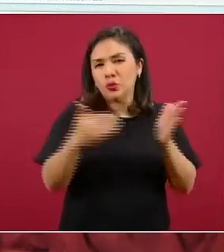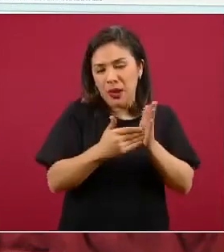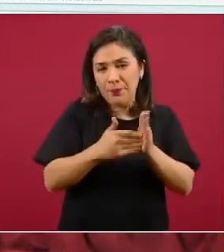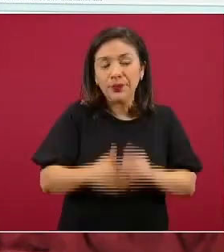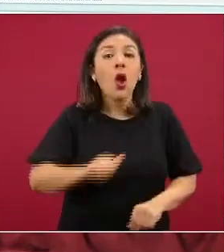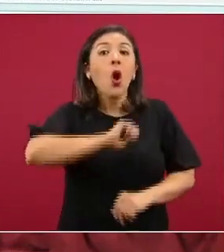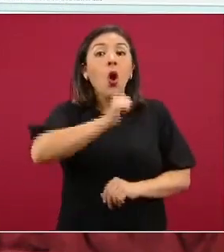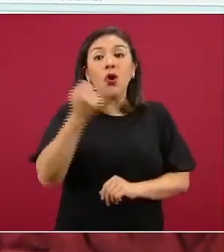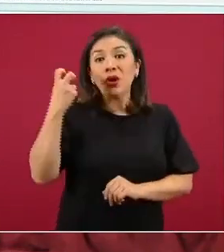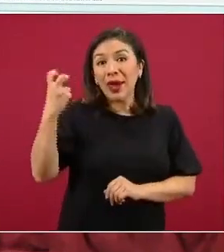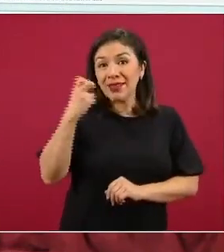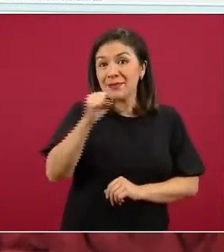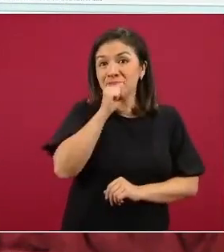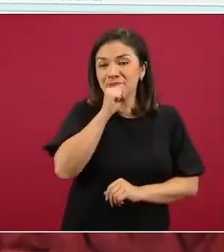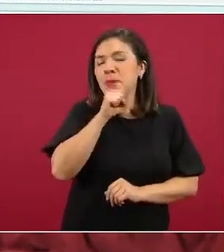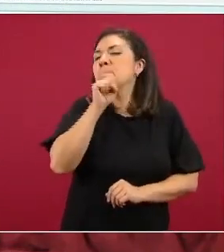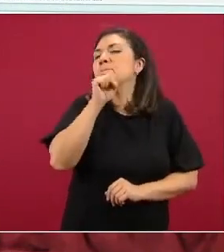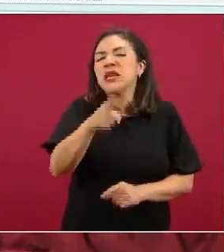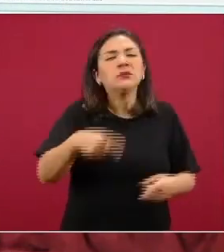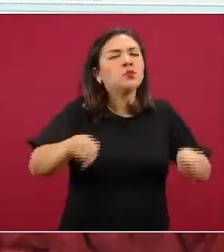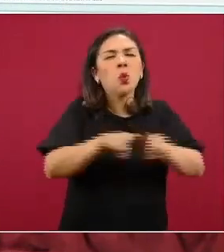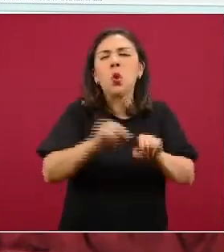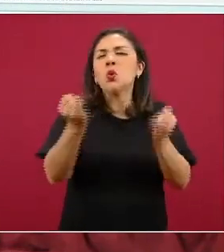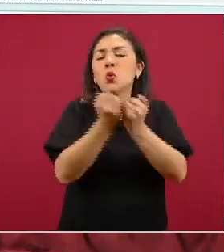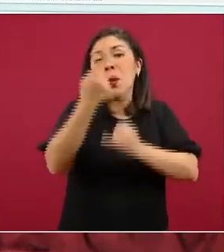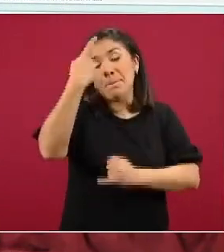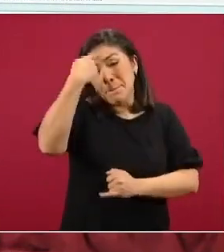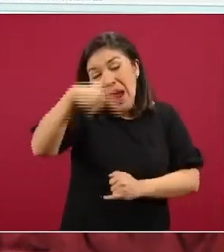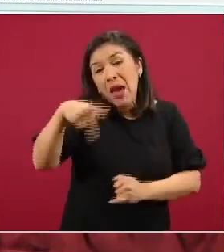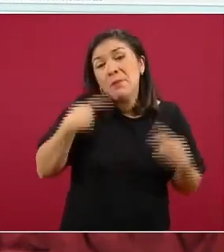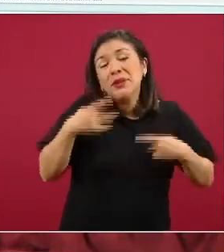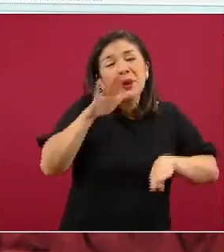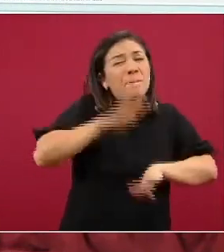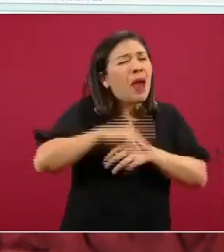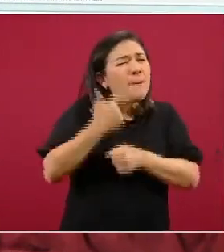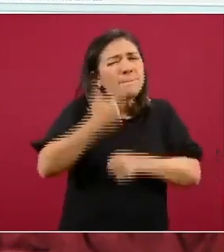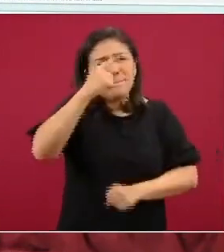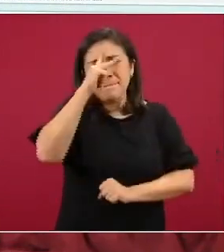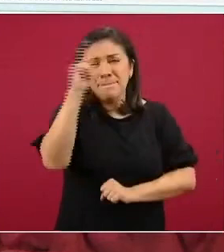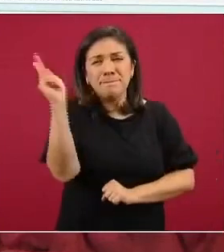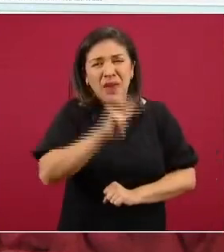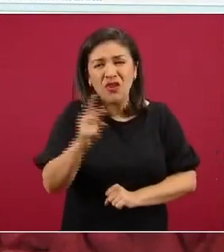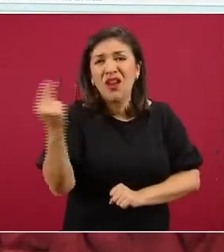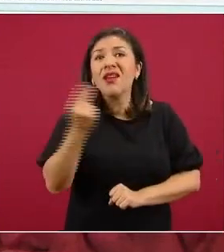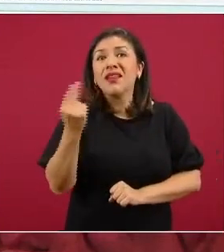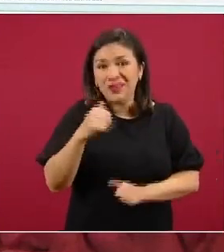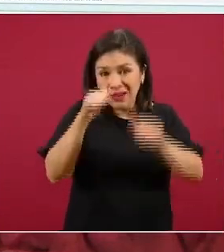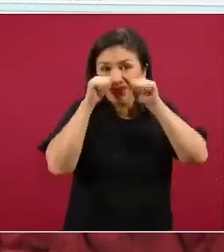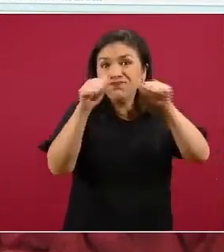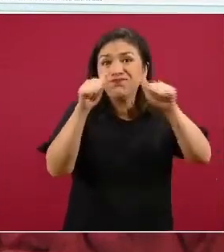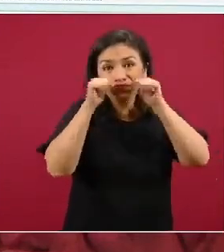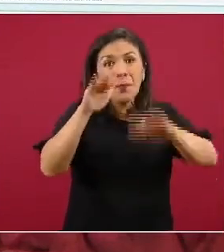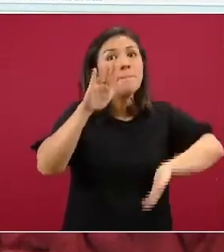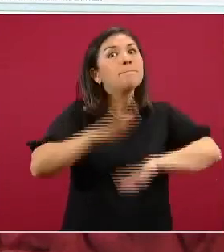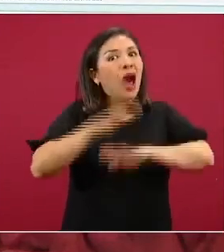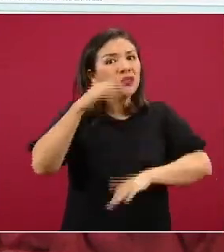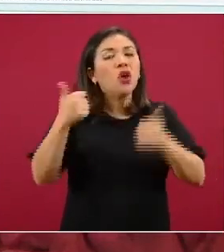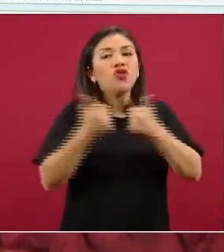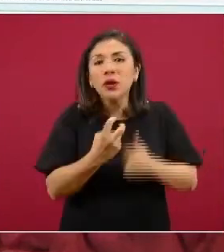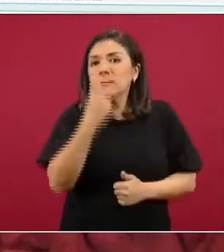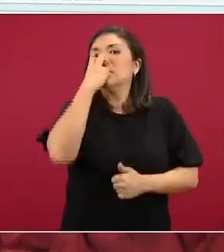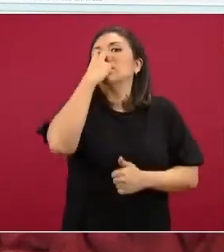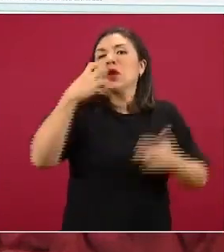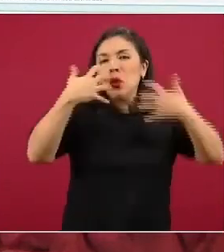siguiente lo que muestra es el mismo esquema, pero para el paciente crítico, es decir, el paciente que requiere una atención con